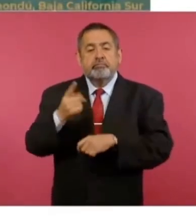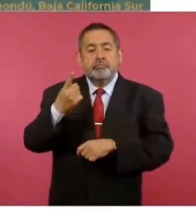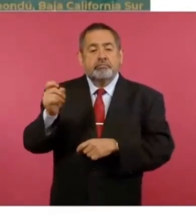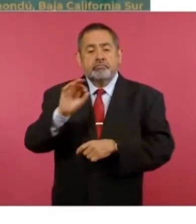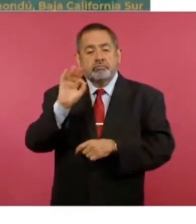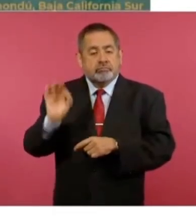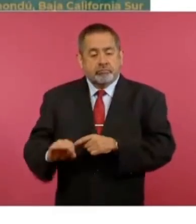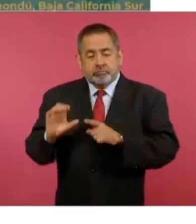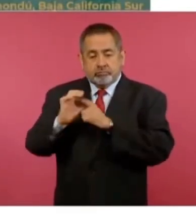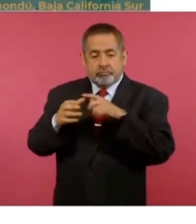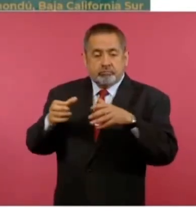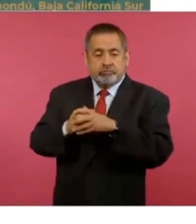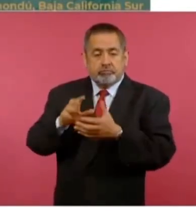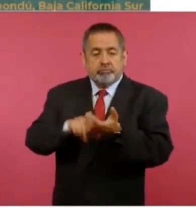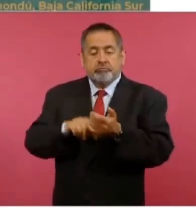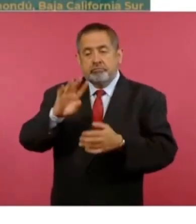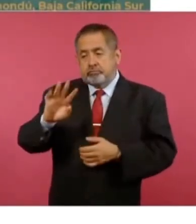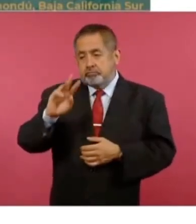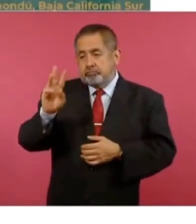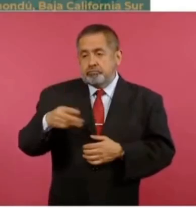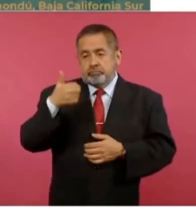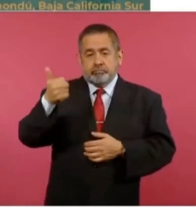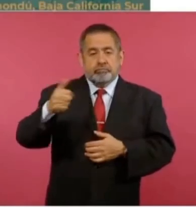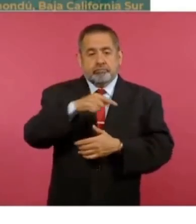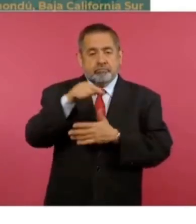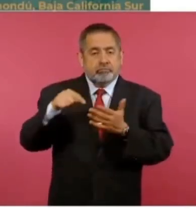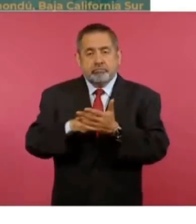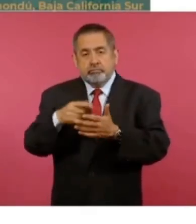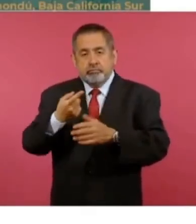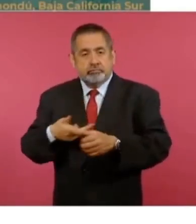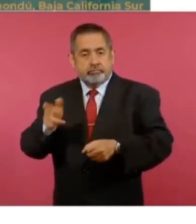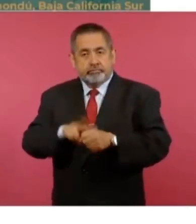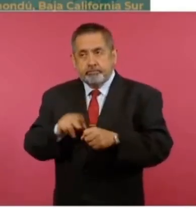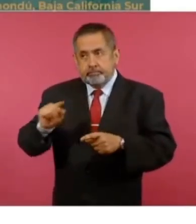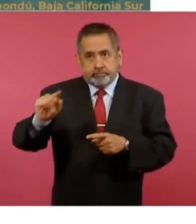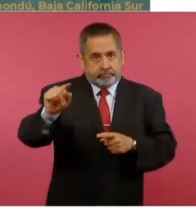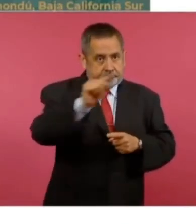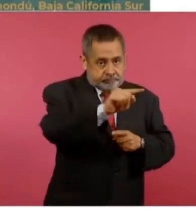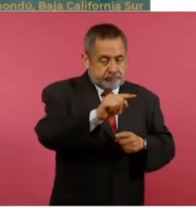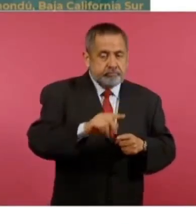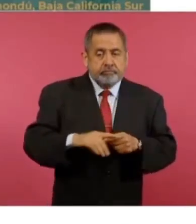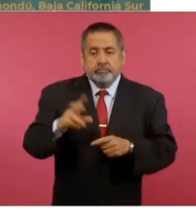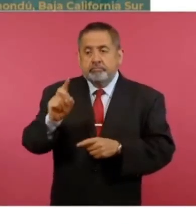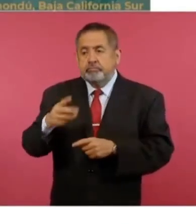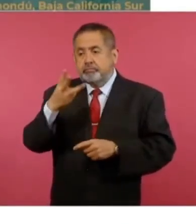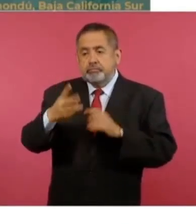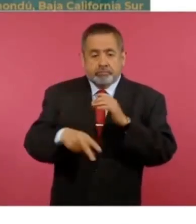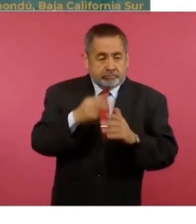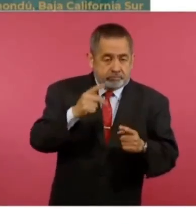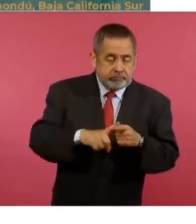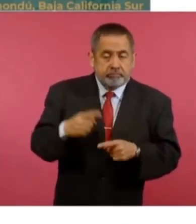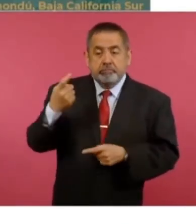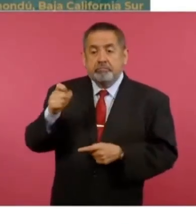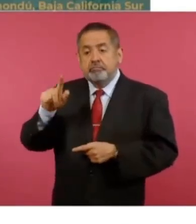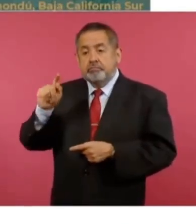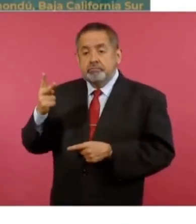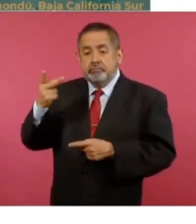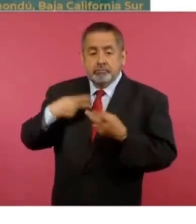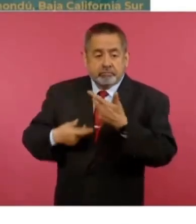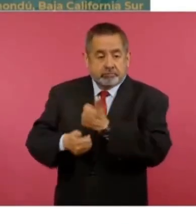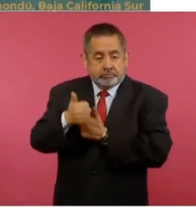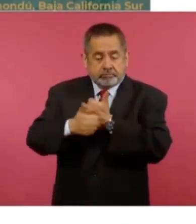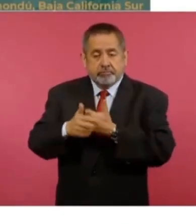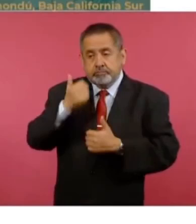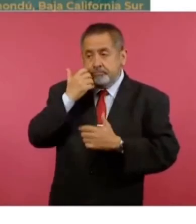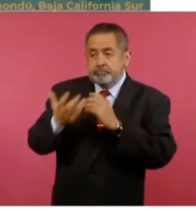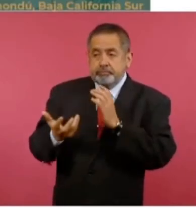comités en 56 centros de salud. Para las 33 vacantes hay un registro de 172 médicas y